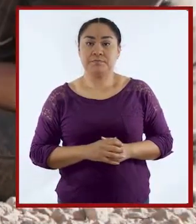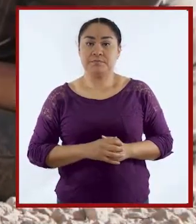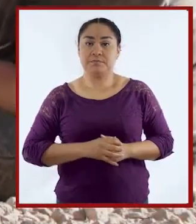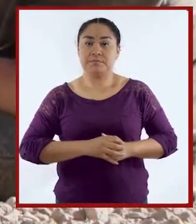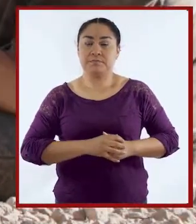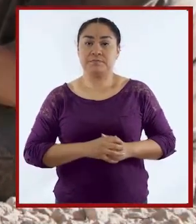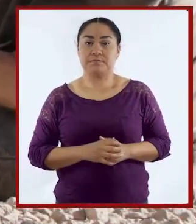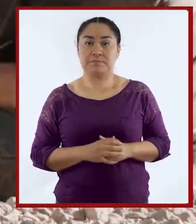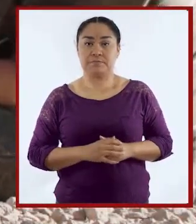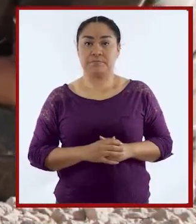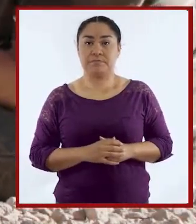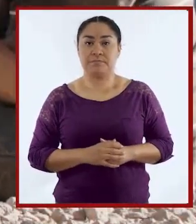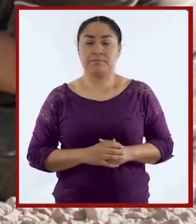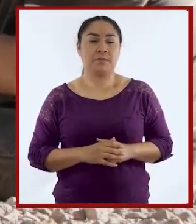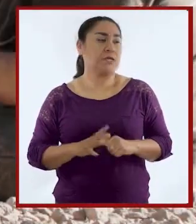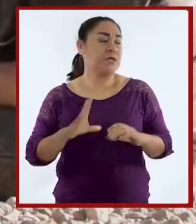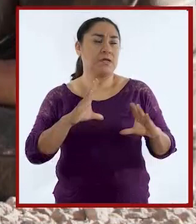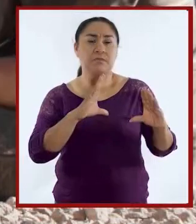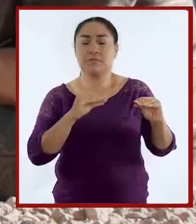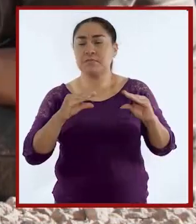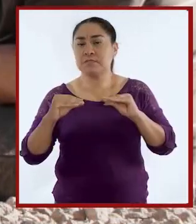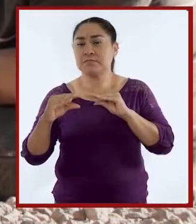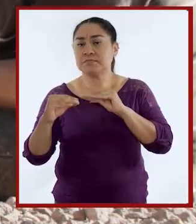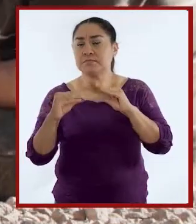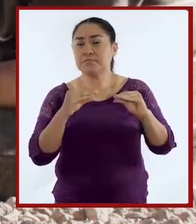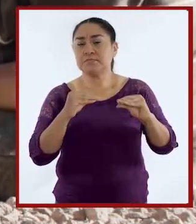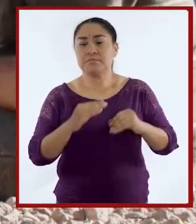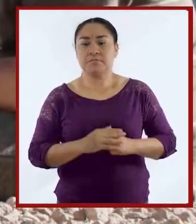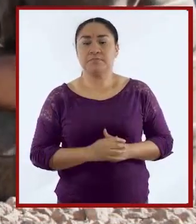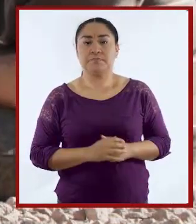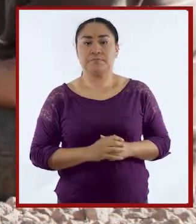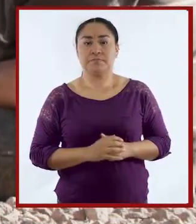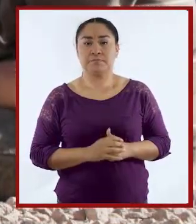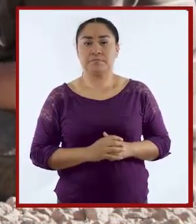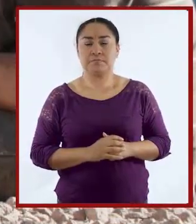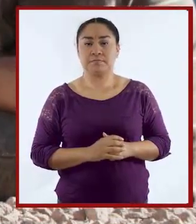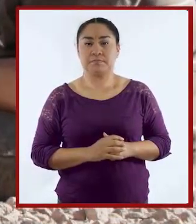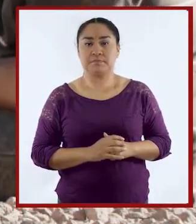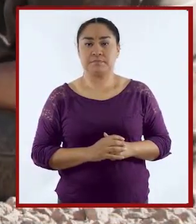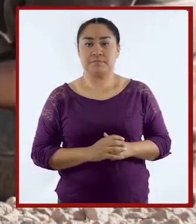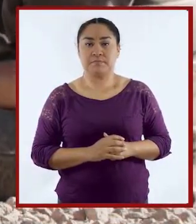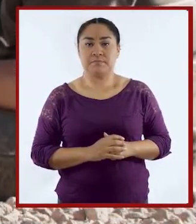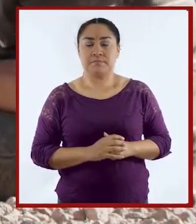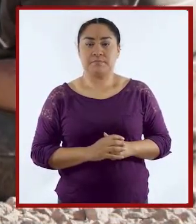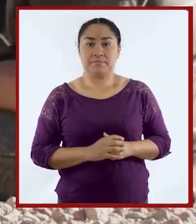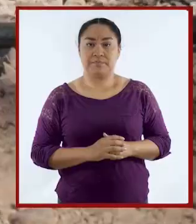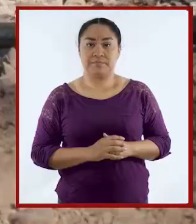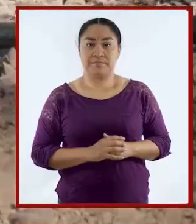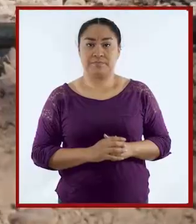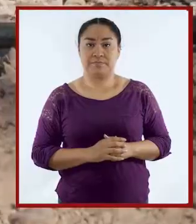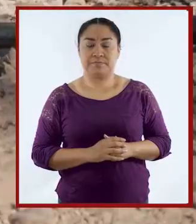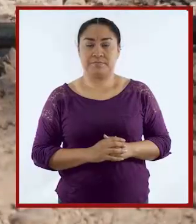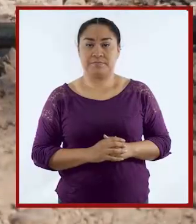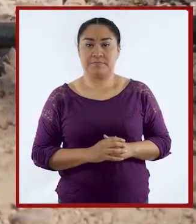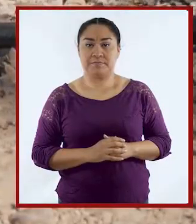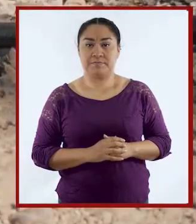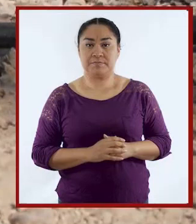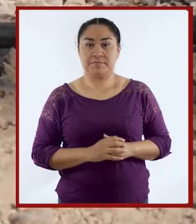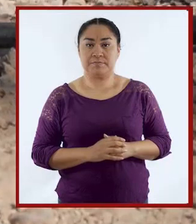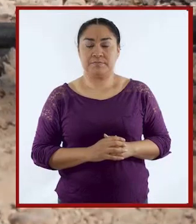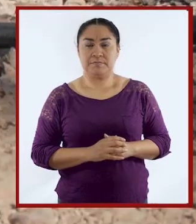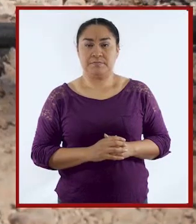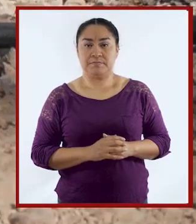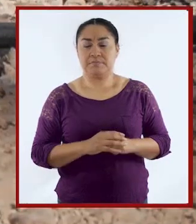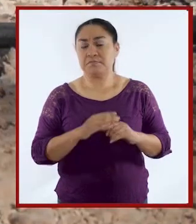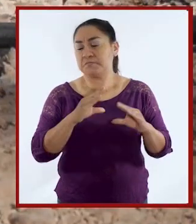microonderos. Pero ya aflojamos la llanta, amigo. ¿Dónde? ¿Estaba la lluvia? ¿Estás que ya se aflojaron? Oh. No, necesita